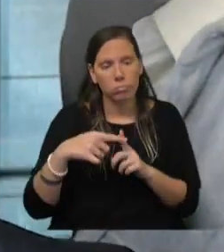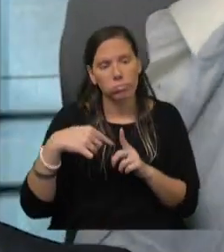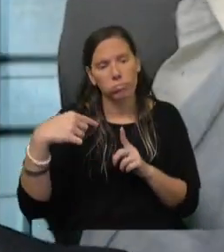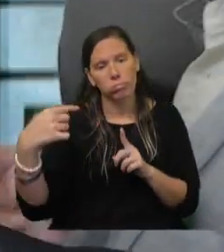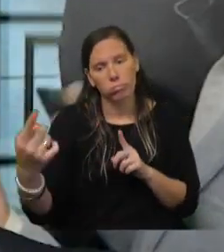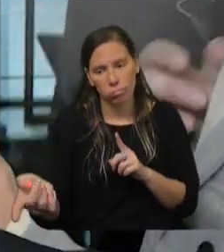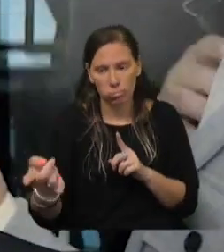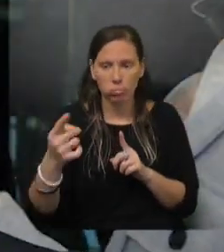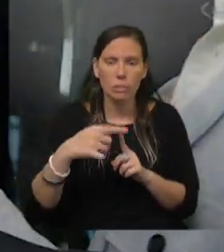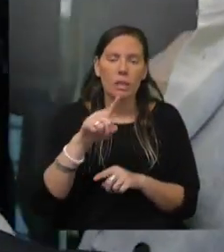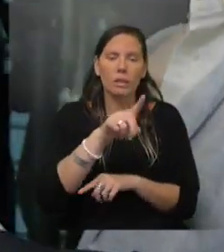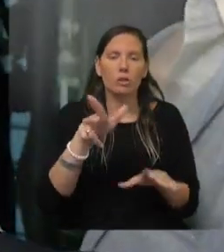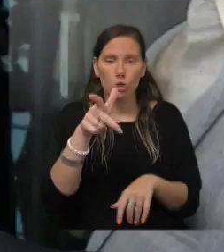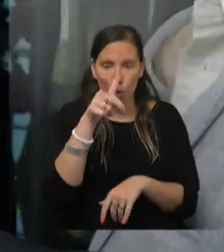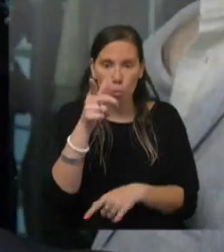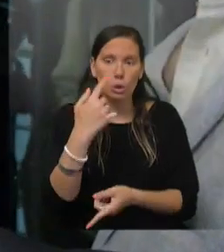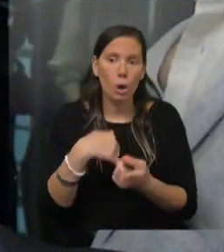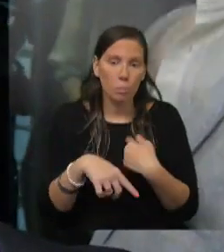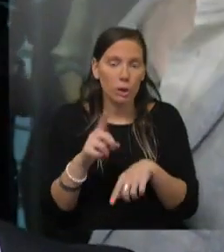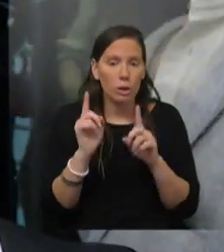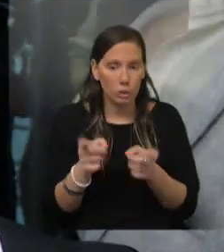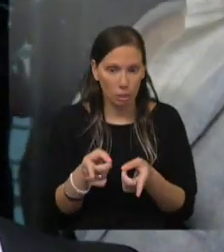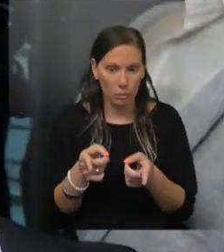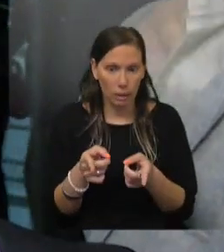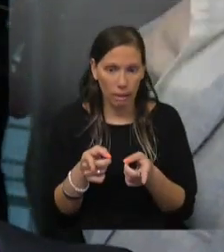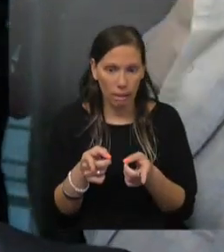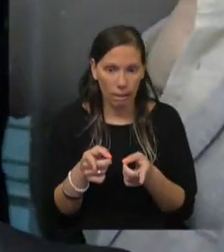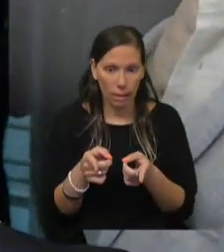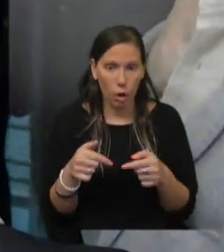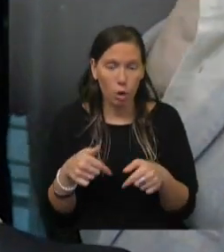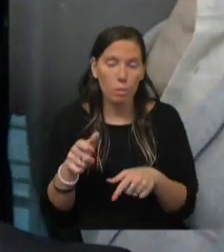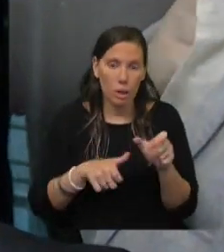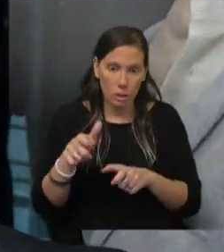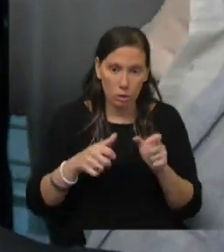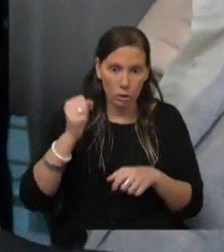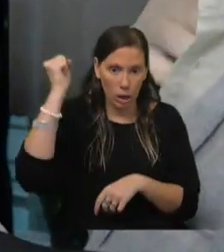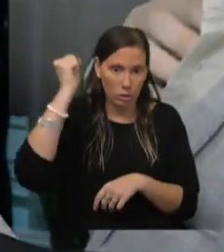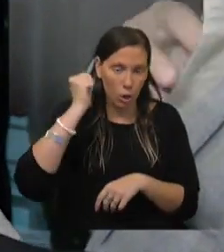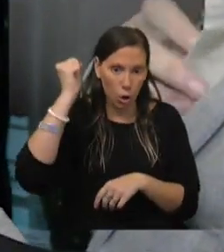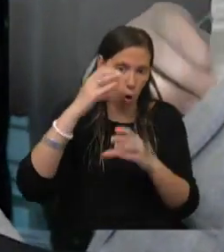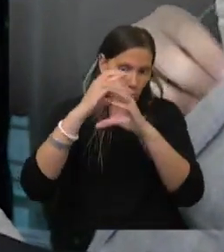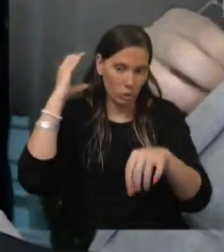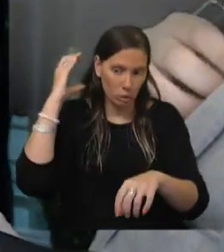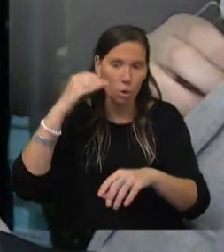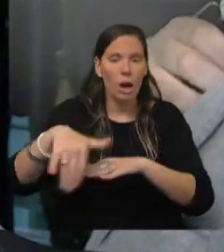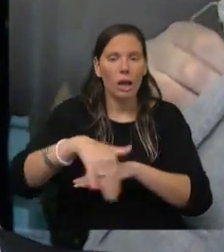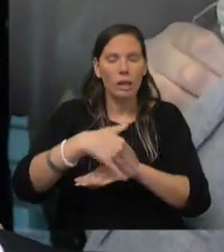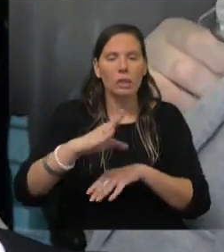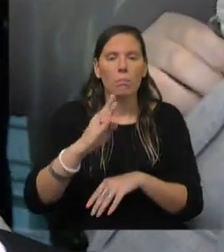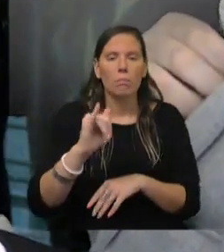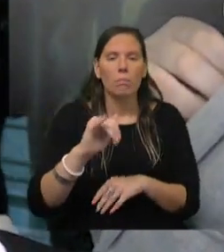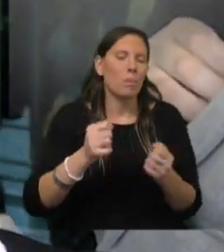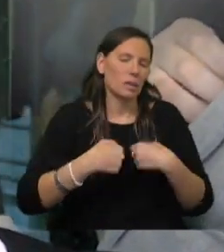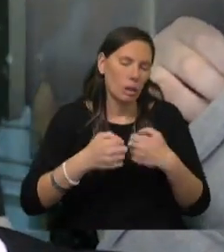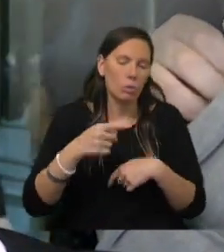es el área de 18 de julio Pero también en la parte de o sea hoy las personas que se mueven en el transporte suburbano lo hacen por la calle paisandú ahí también los